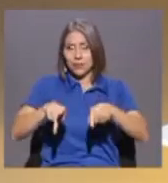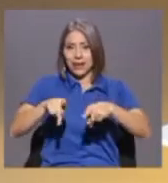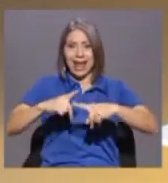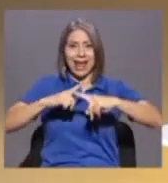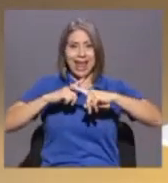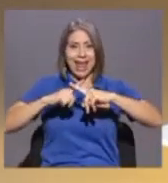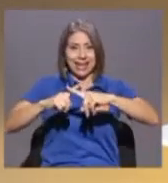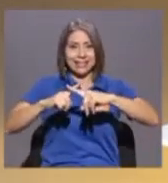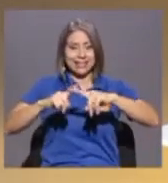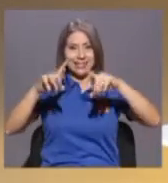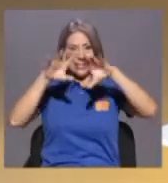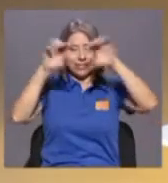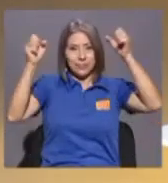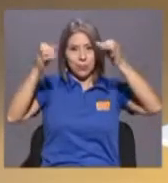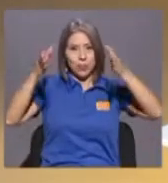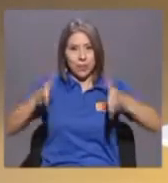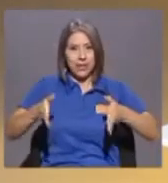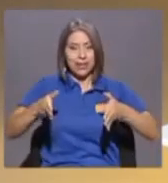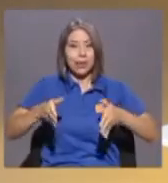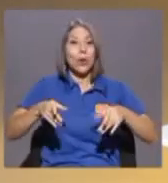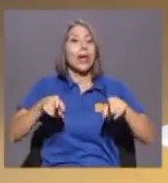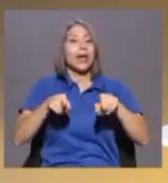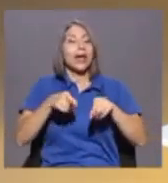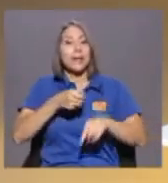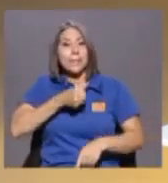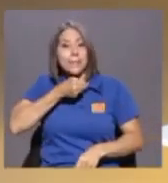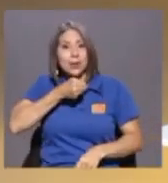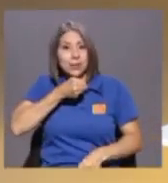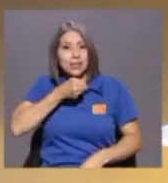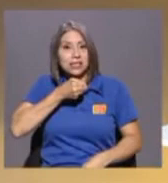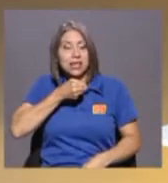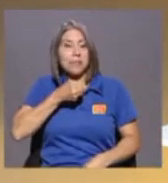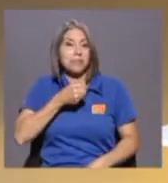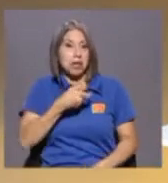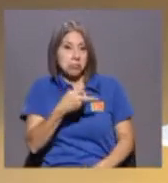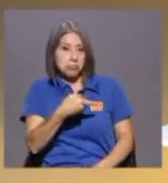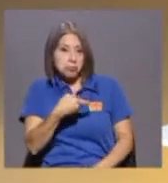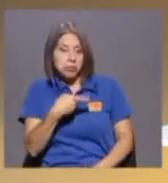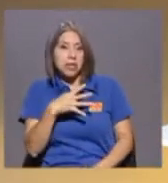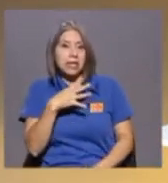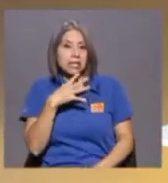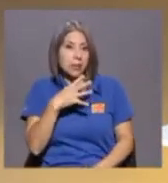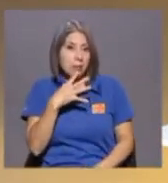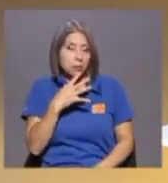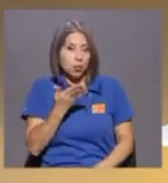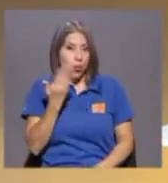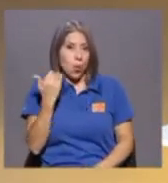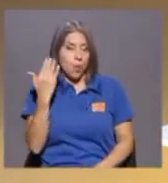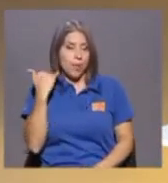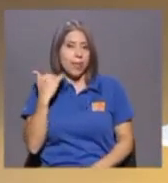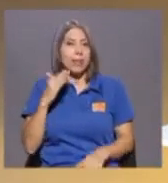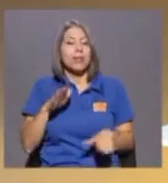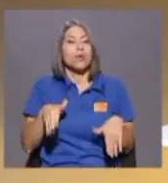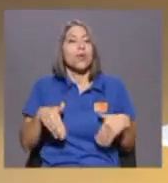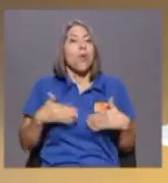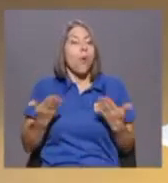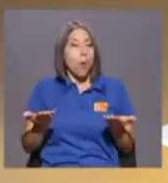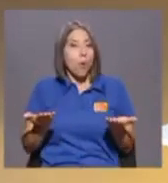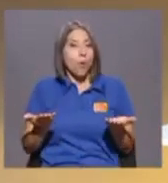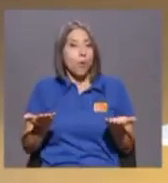exdiplomático y periodista. Estábamos comentando cómo se había